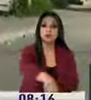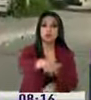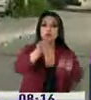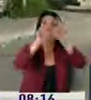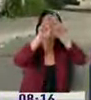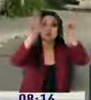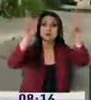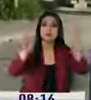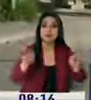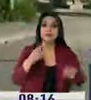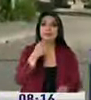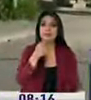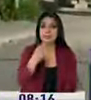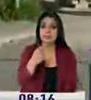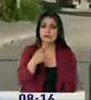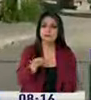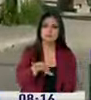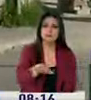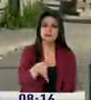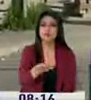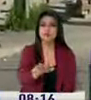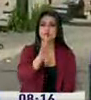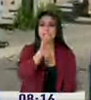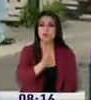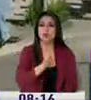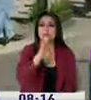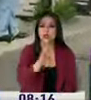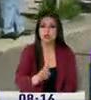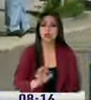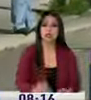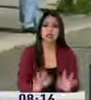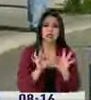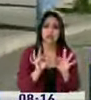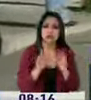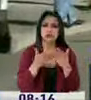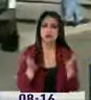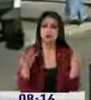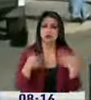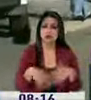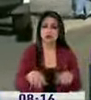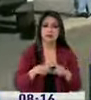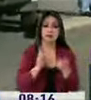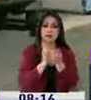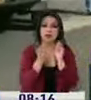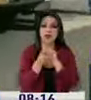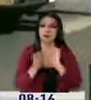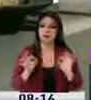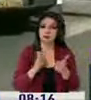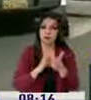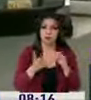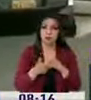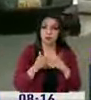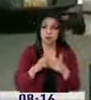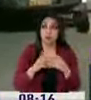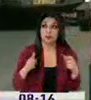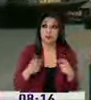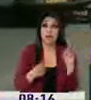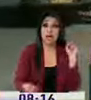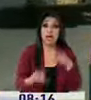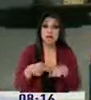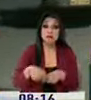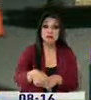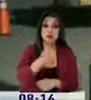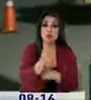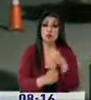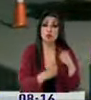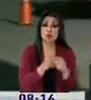puente nos dicen que aproximadamente en un año va a estar habilitado, de ahí no va a haber ningún problema, pero por el momento